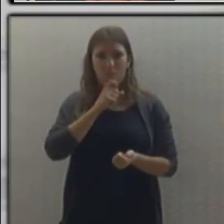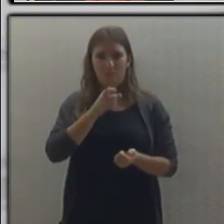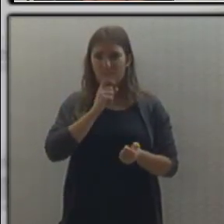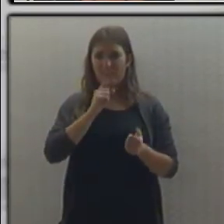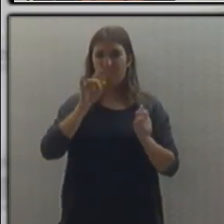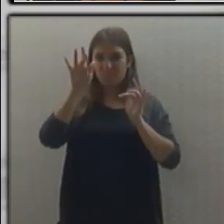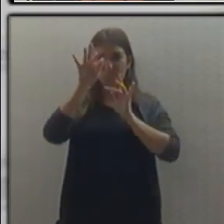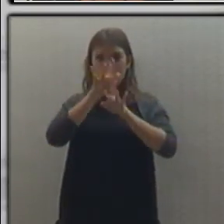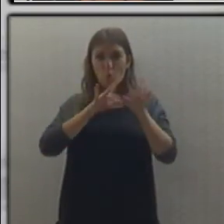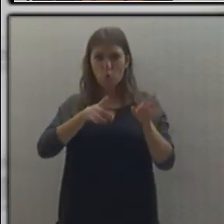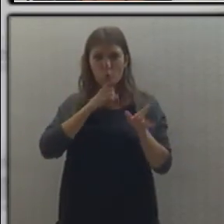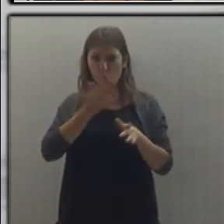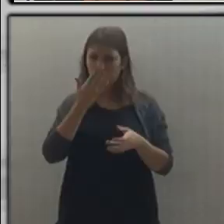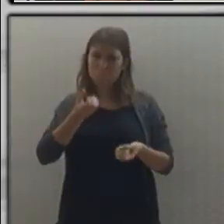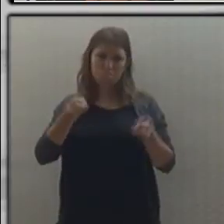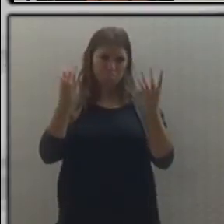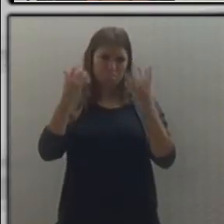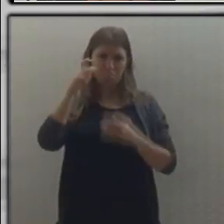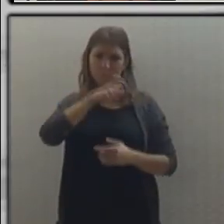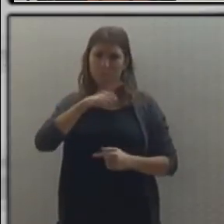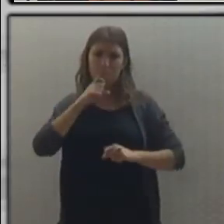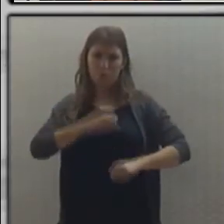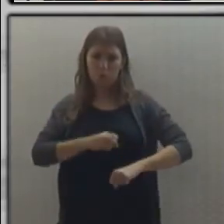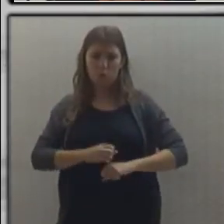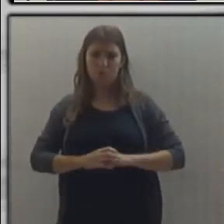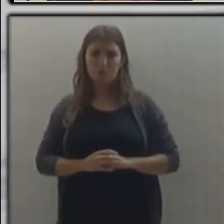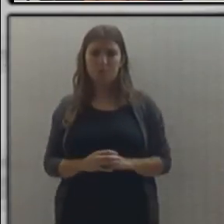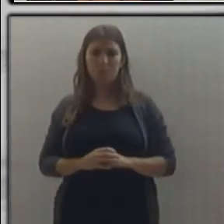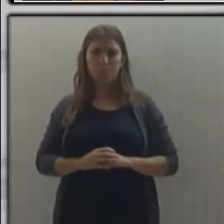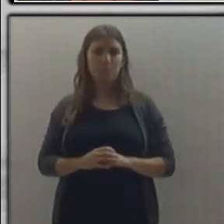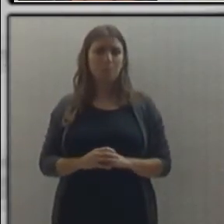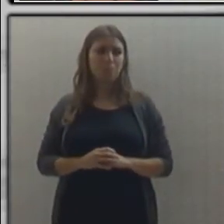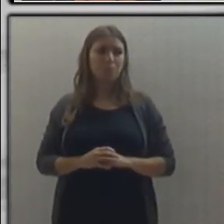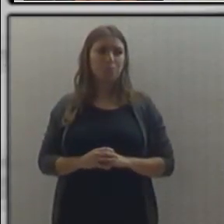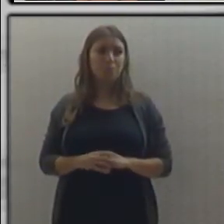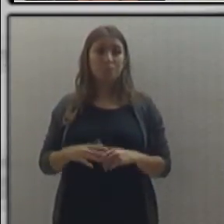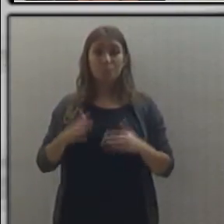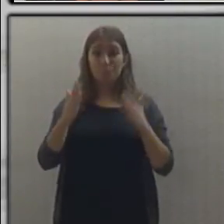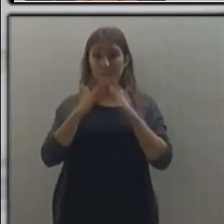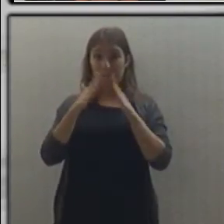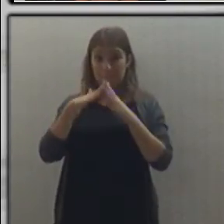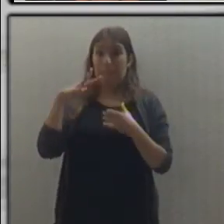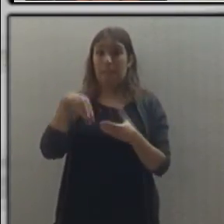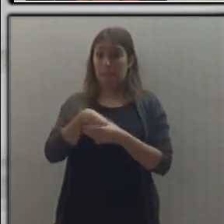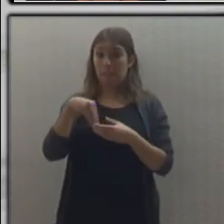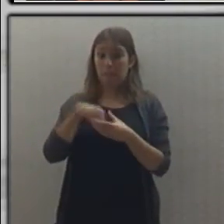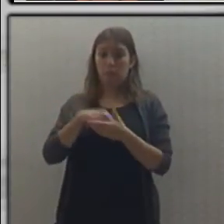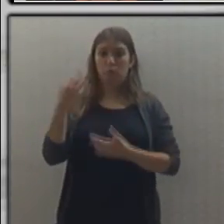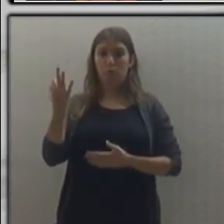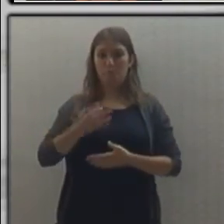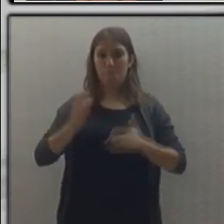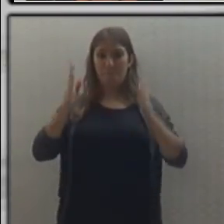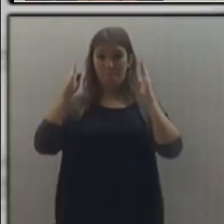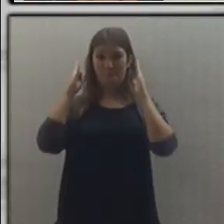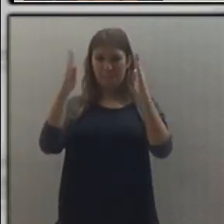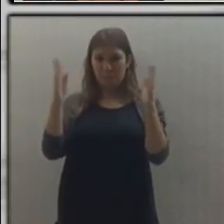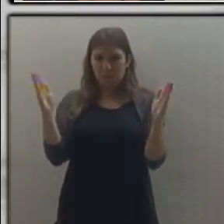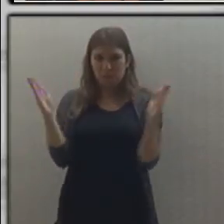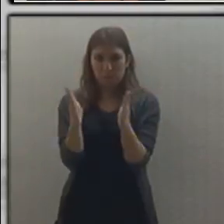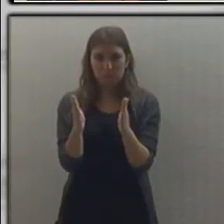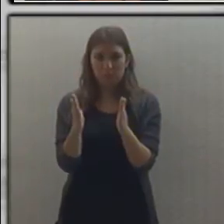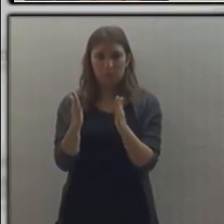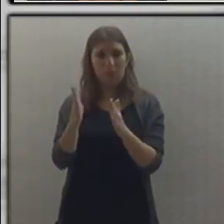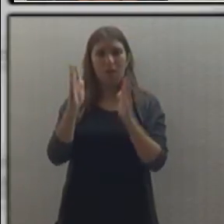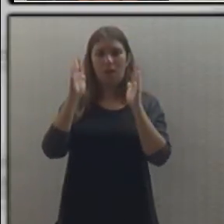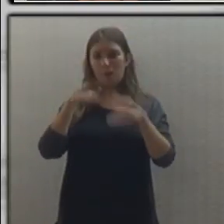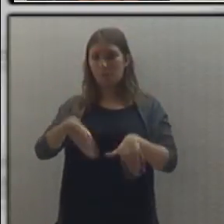para utilizar para las personas mayores. Dentro de la vivienda pues nos encontramos con pasillos estrechos que